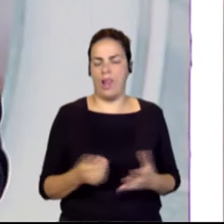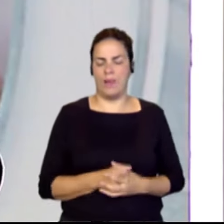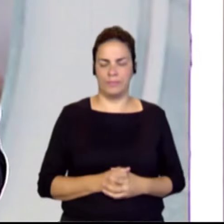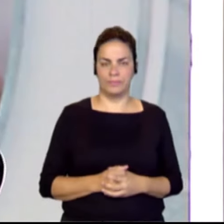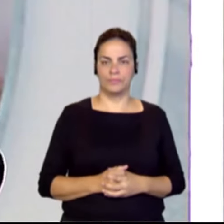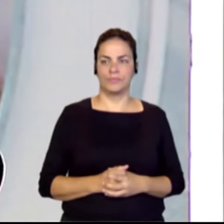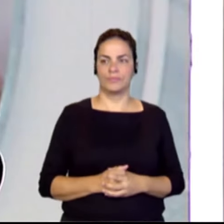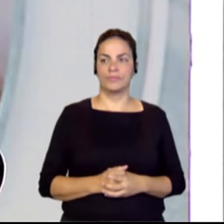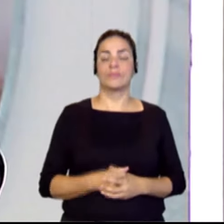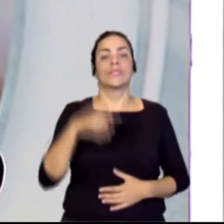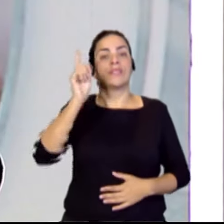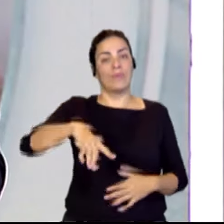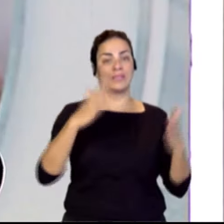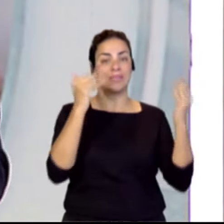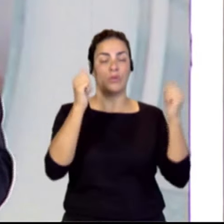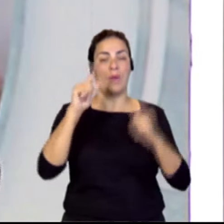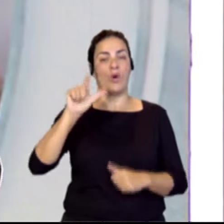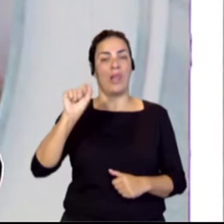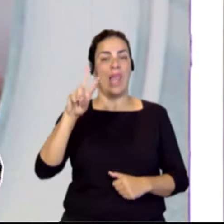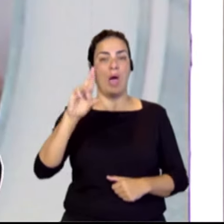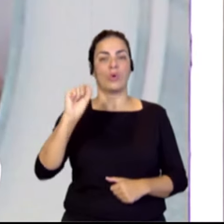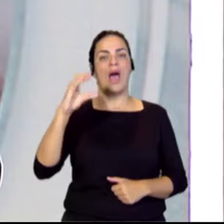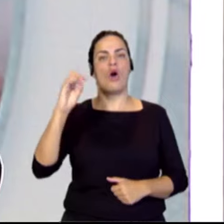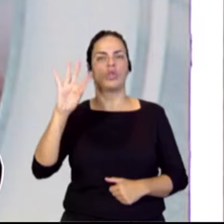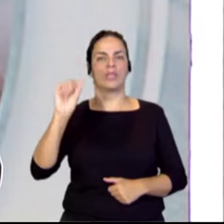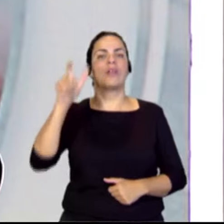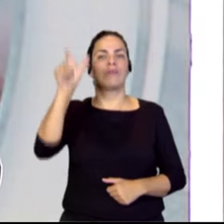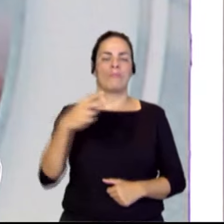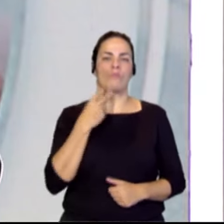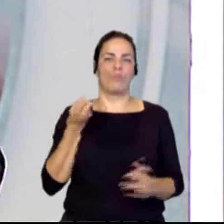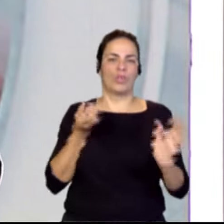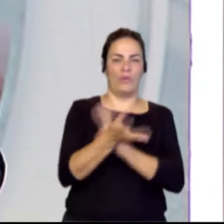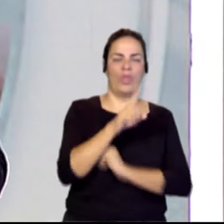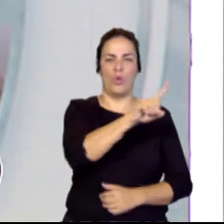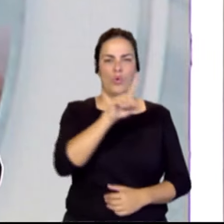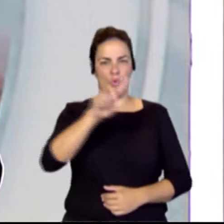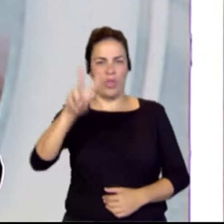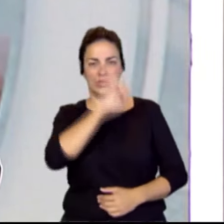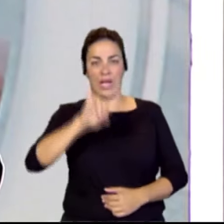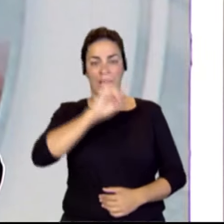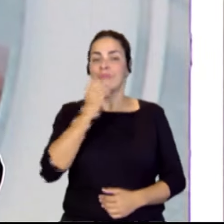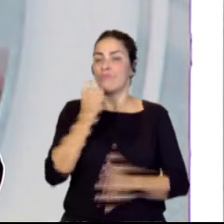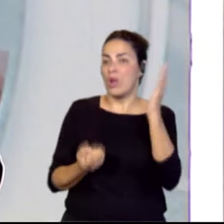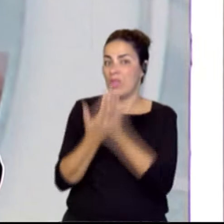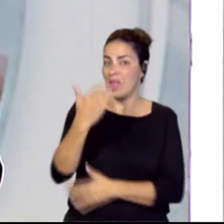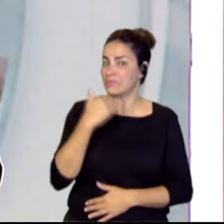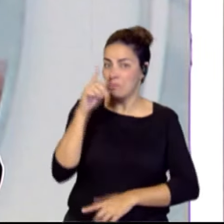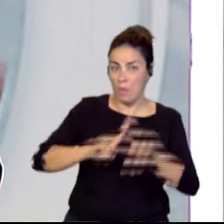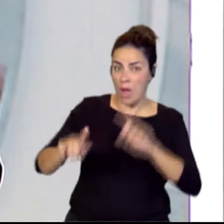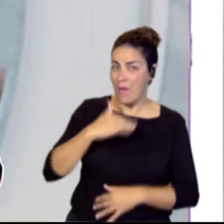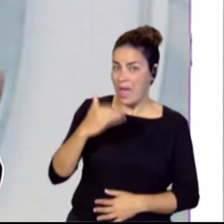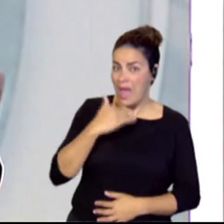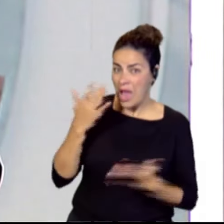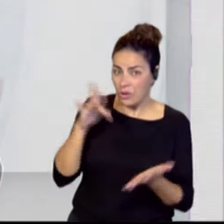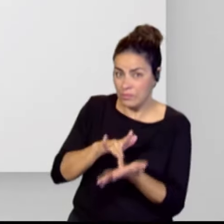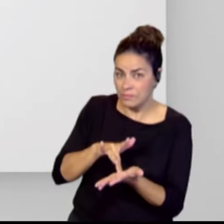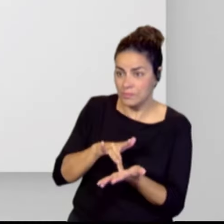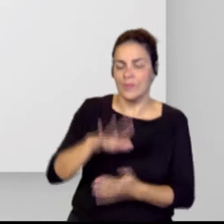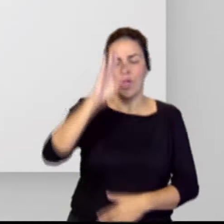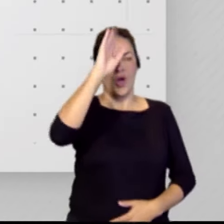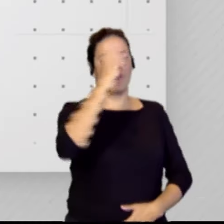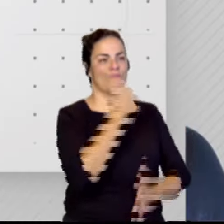y saludamos ya a Laura Otero portavoz del 112 Canarias Laura buenos días alguna incidencia Hola Buenos días Pues